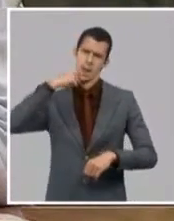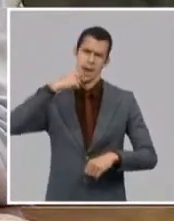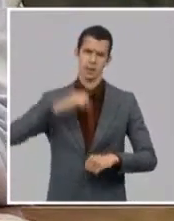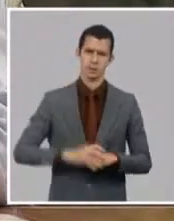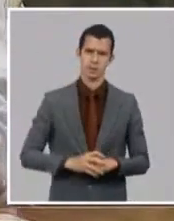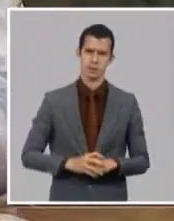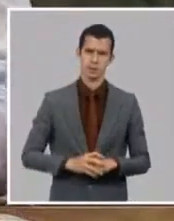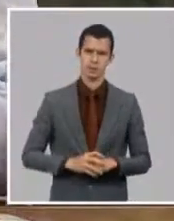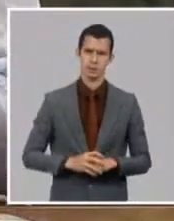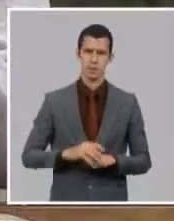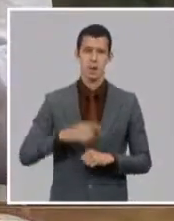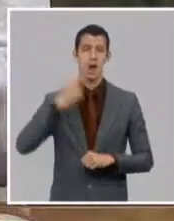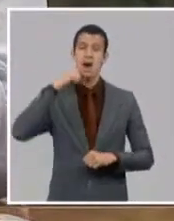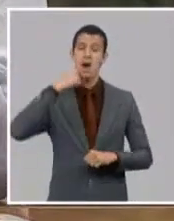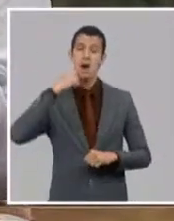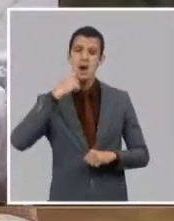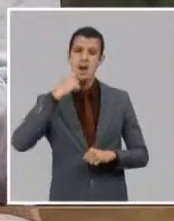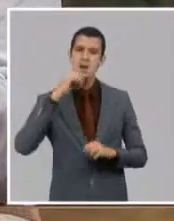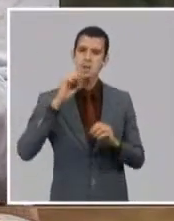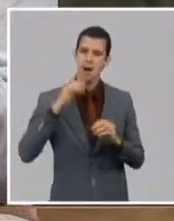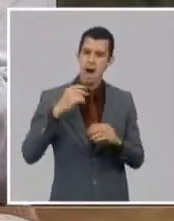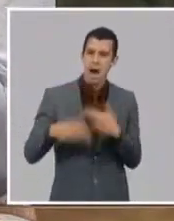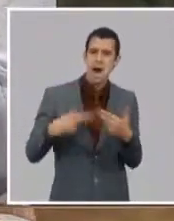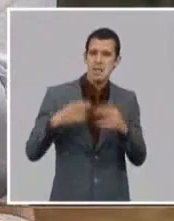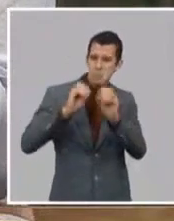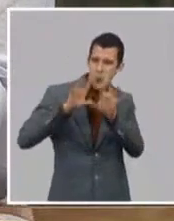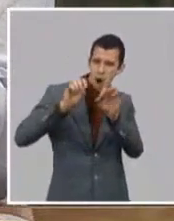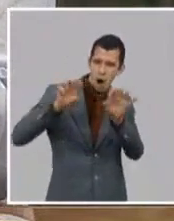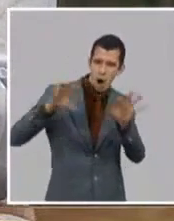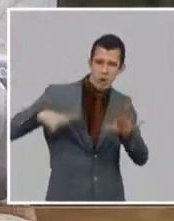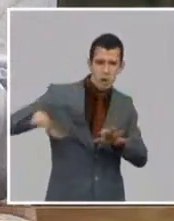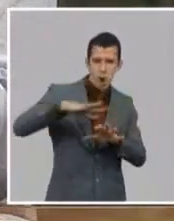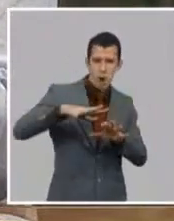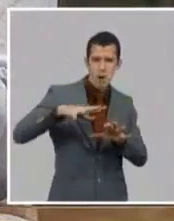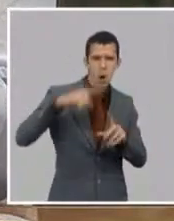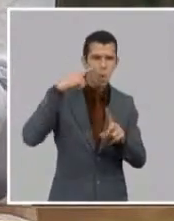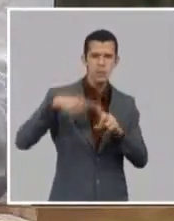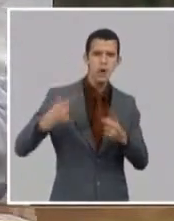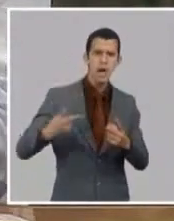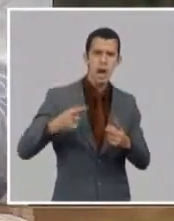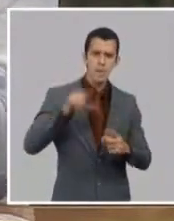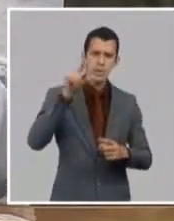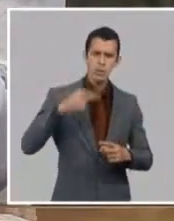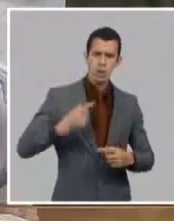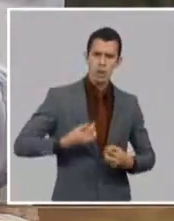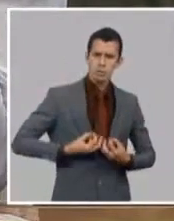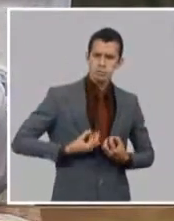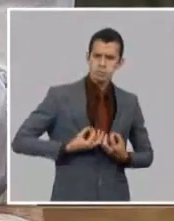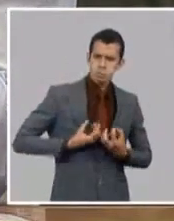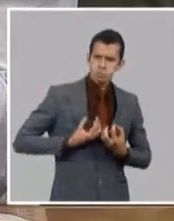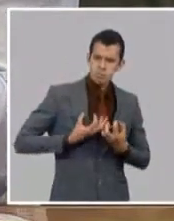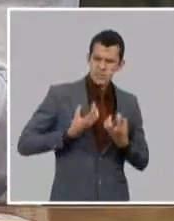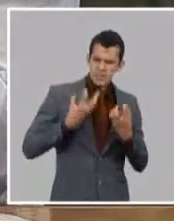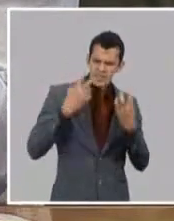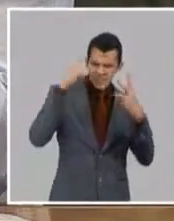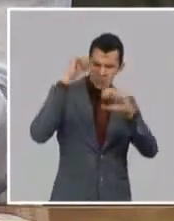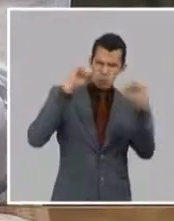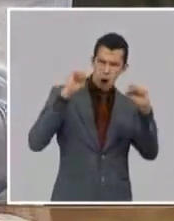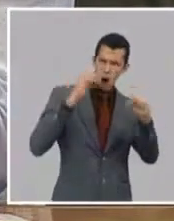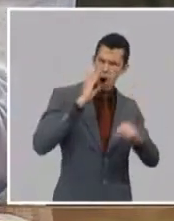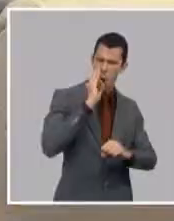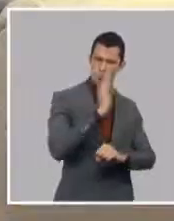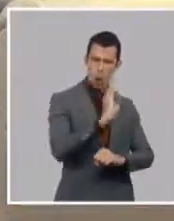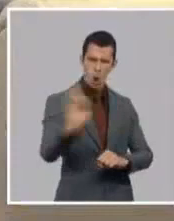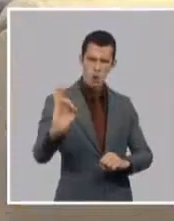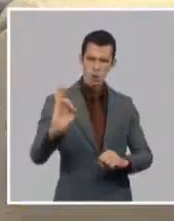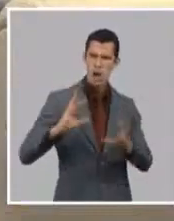de odio. Tú puedes pensar bien de alguien que llama al odio, a linchar, a